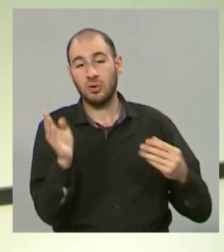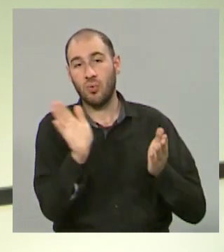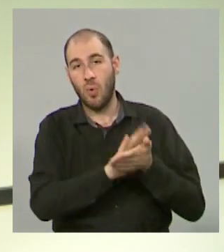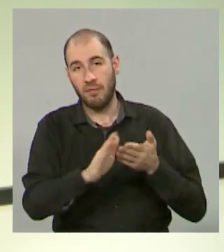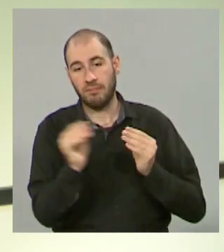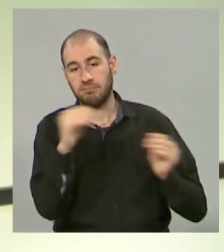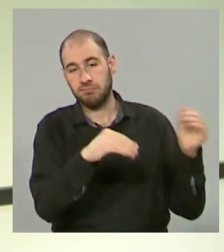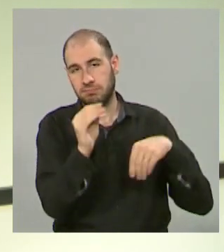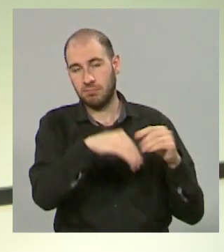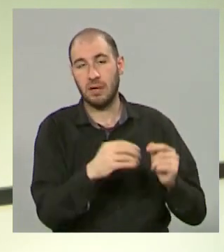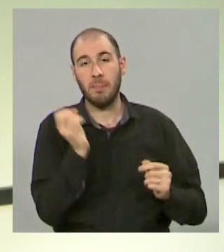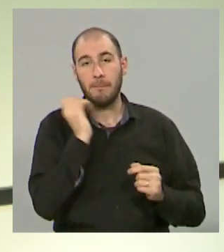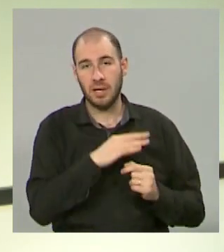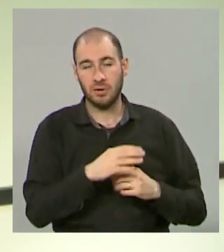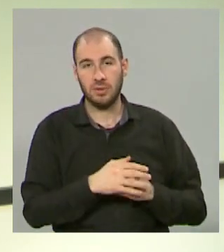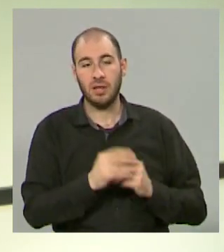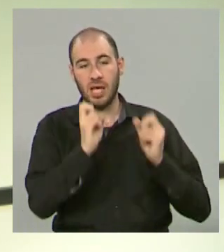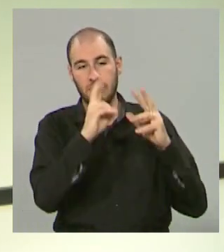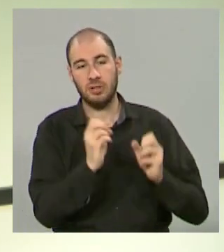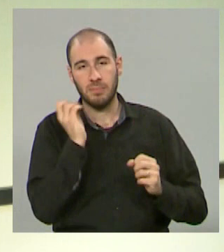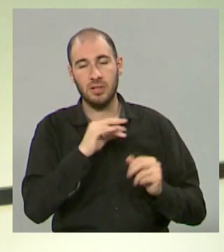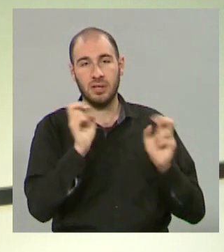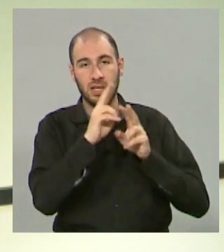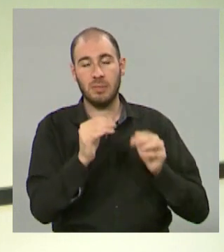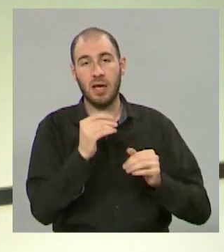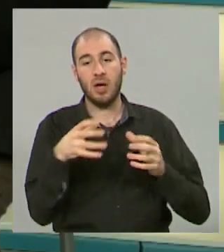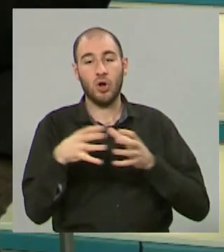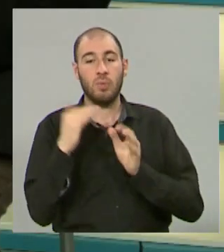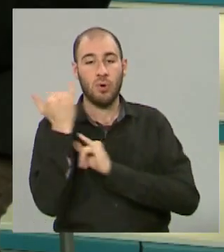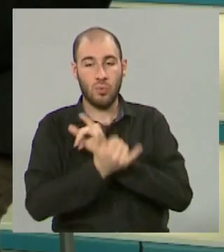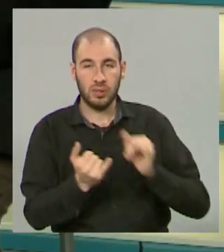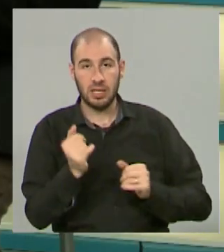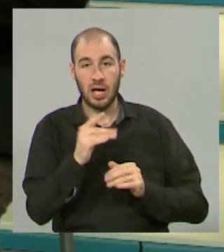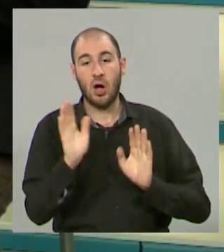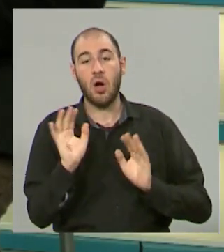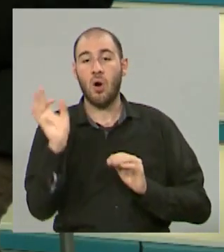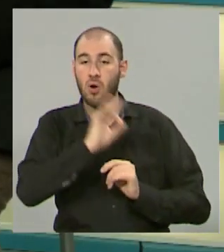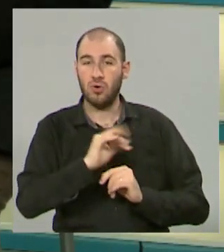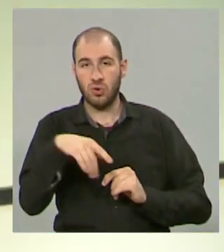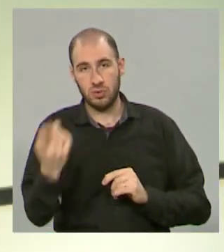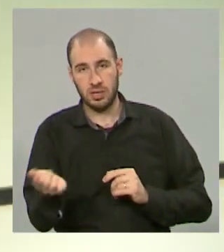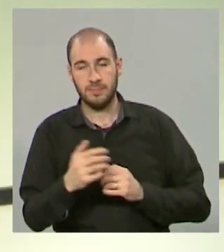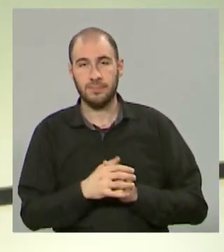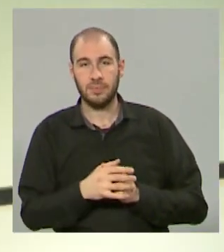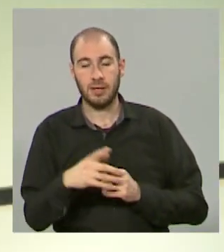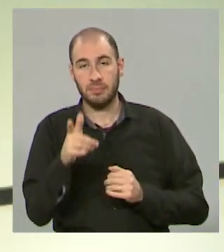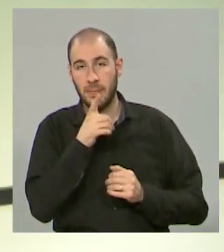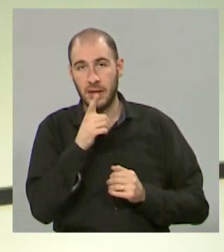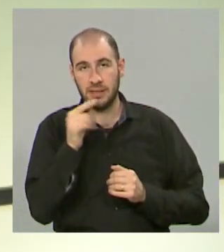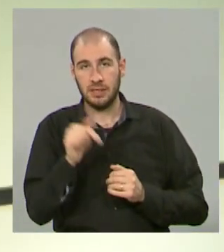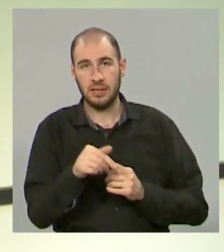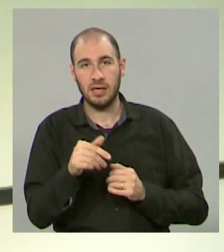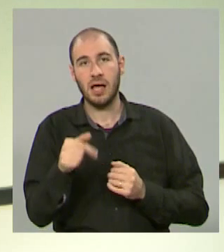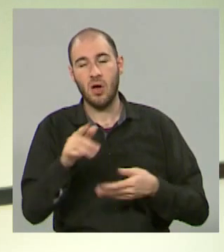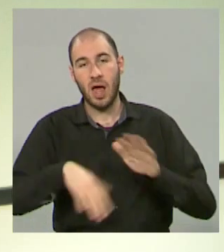y mejorando la investigación en base a lo que le dijo la Cámara, que es una opción. O la otra opción, que me imagino que es lo que debe